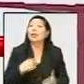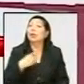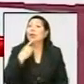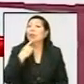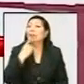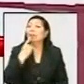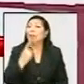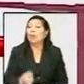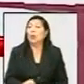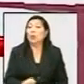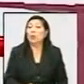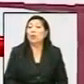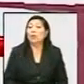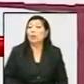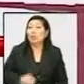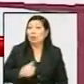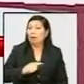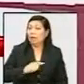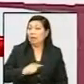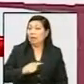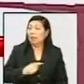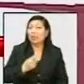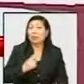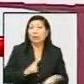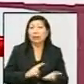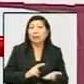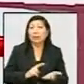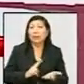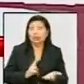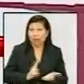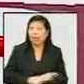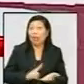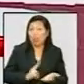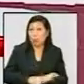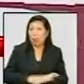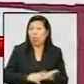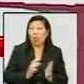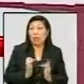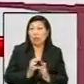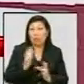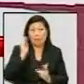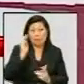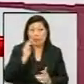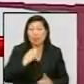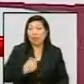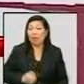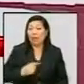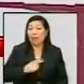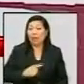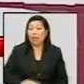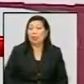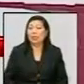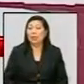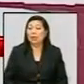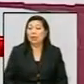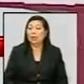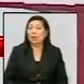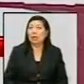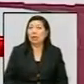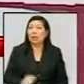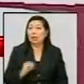denunciar a los altos funcionarios de salud y a la jefa o a la directora de IETSI.